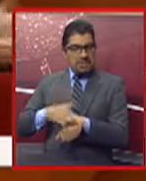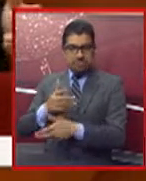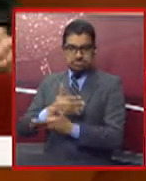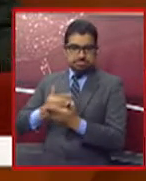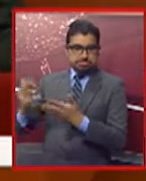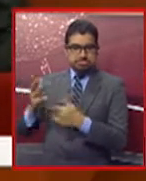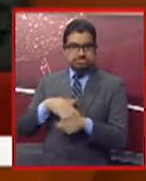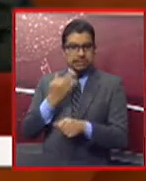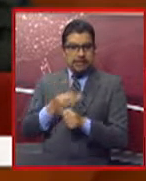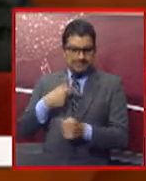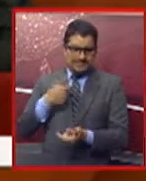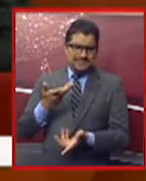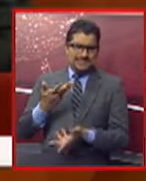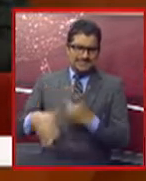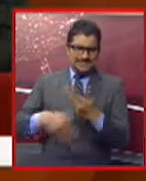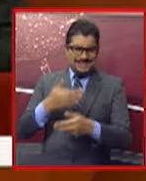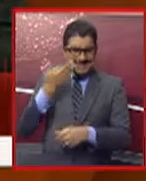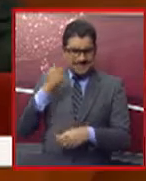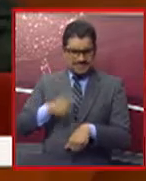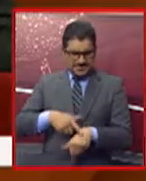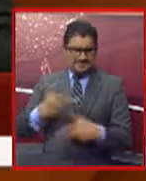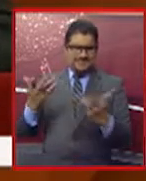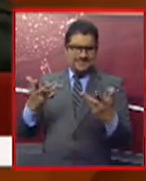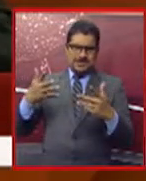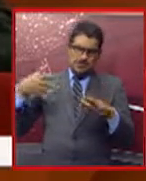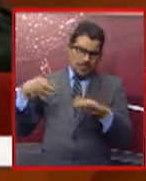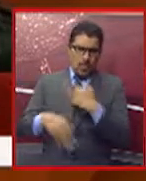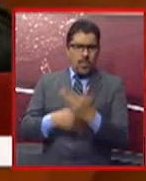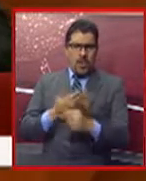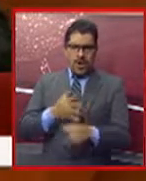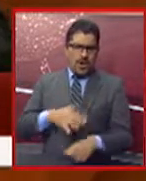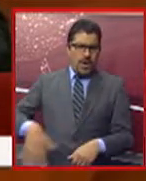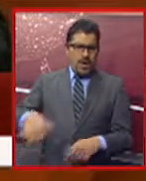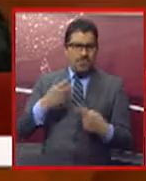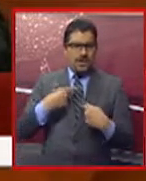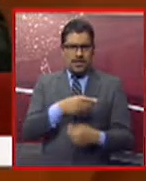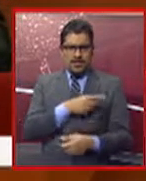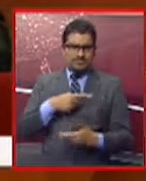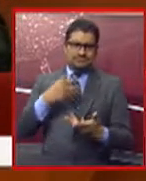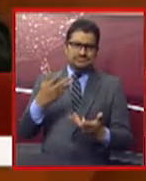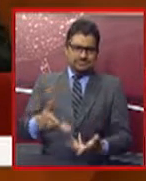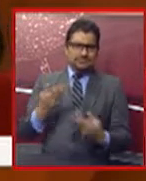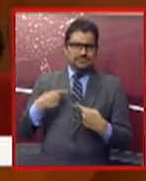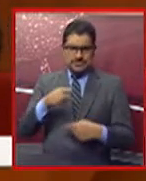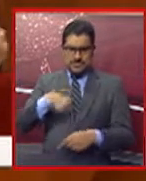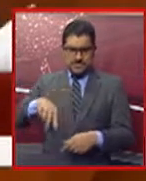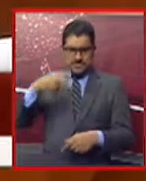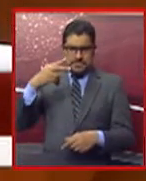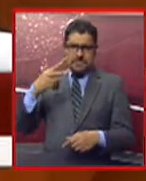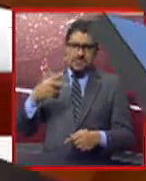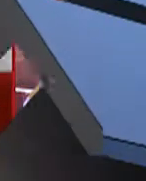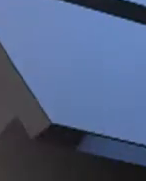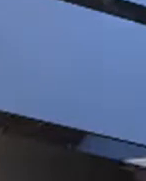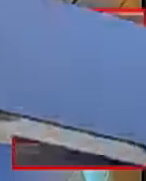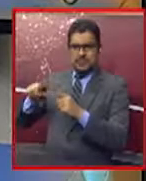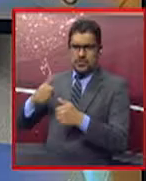fiscal totalmente fuera de tiempo, le ha pegado a nuestra economía y definitivamente a nuestra